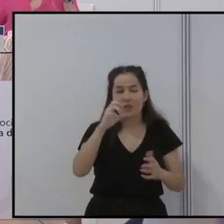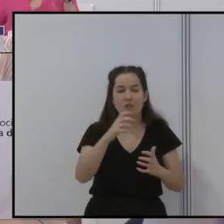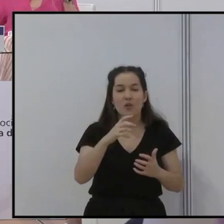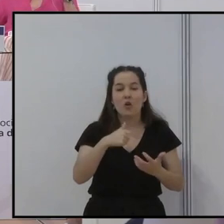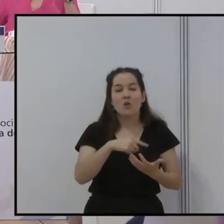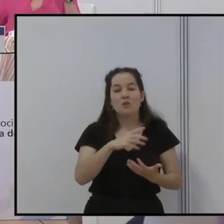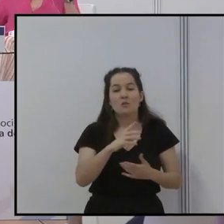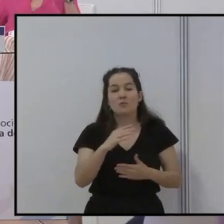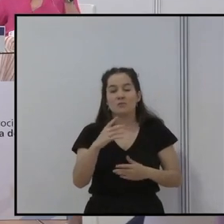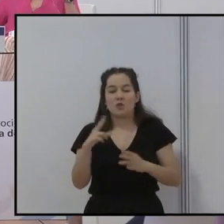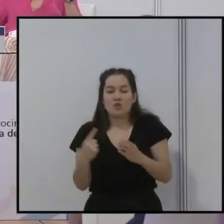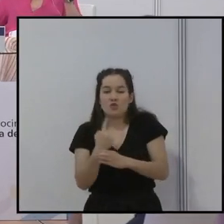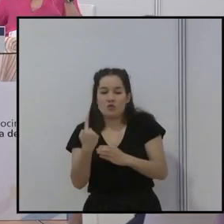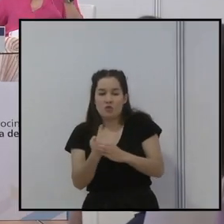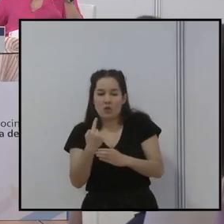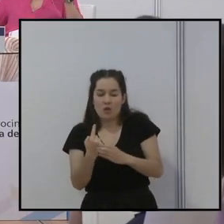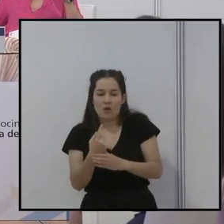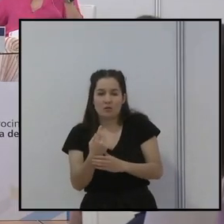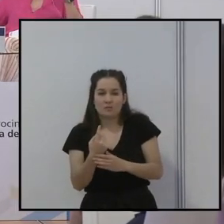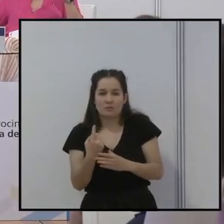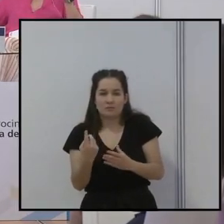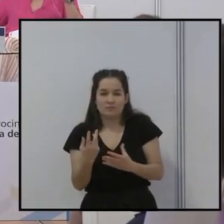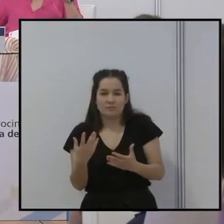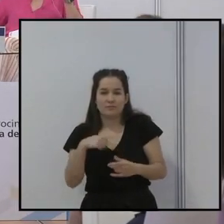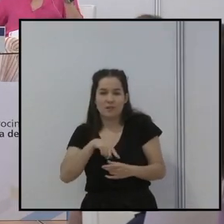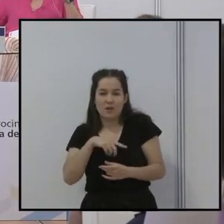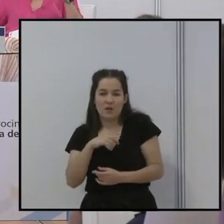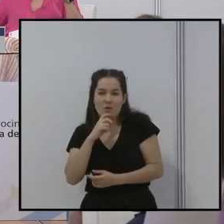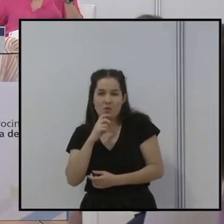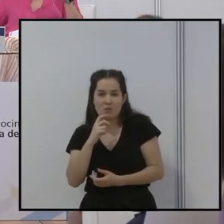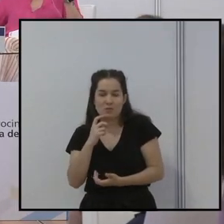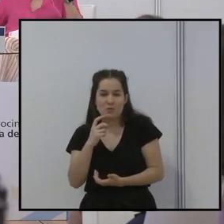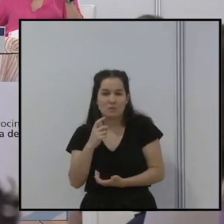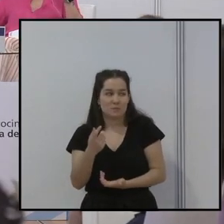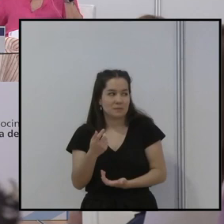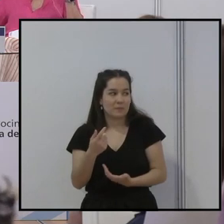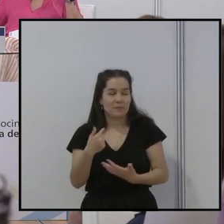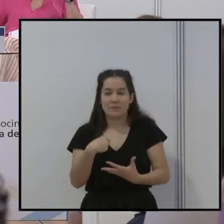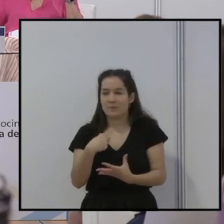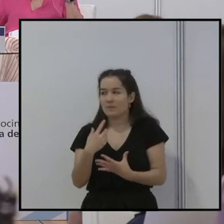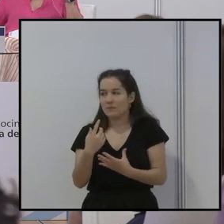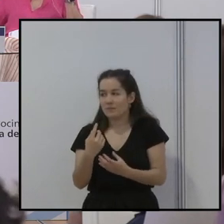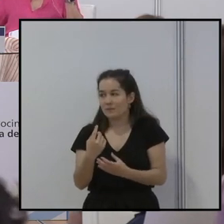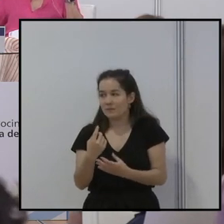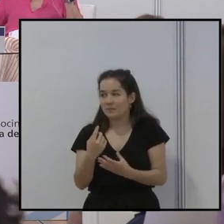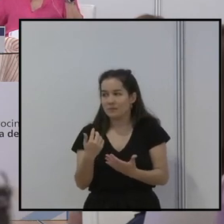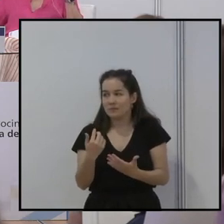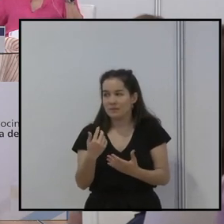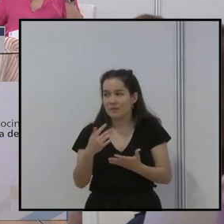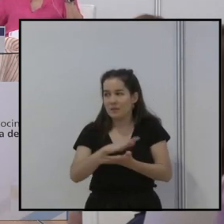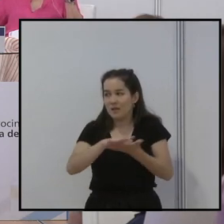La soledad por cómo te sientes y la soledad porque sientes. A veces no es así, pero sientes que nadie te entiende, que no tiene sentido hablarlo, que no